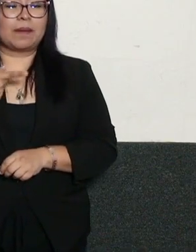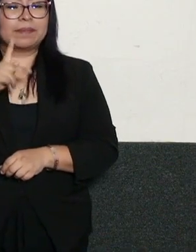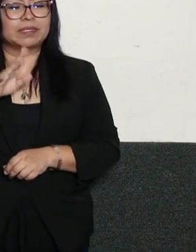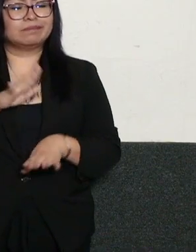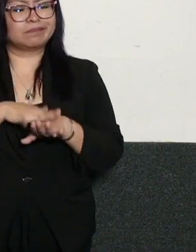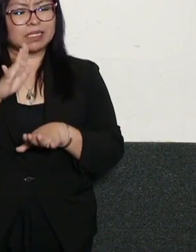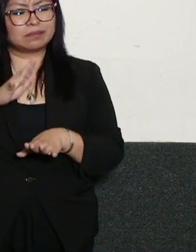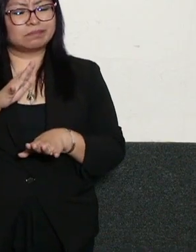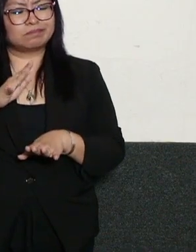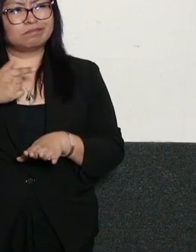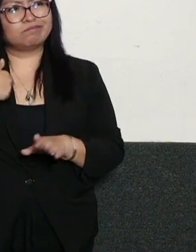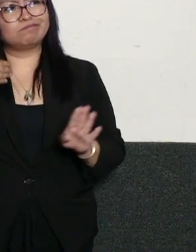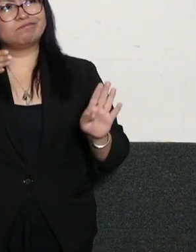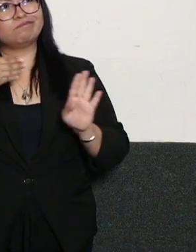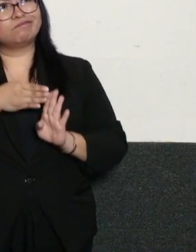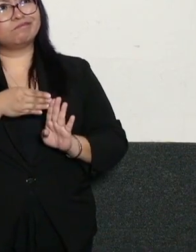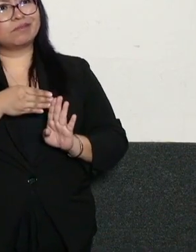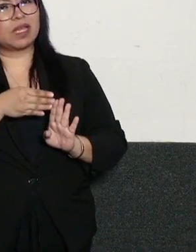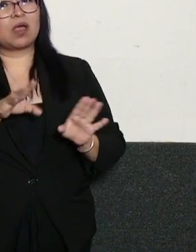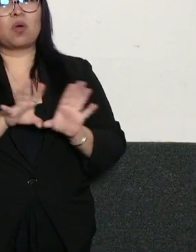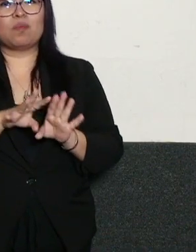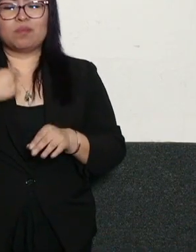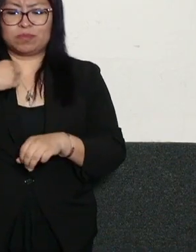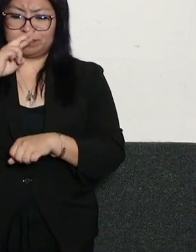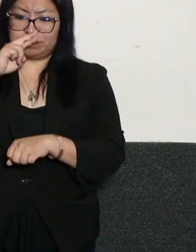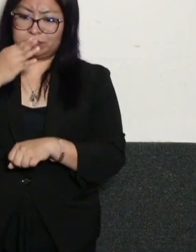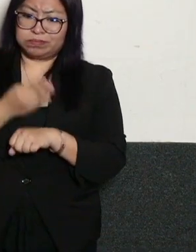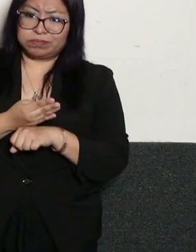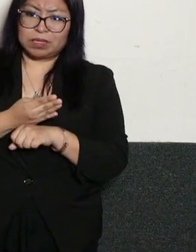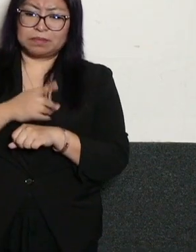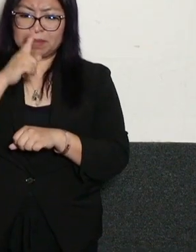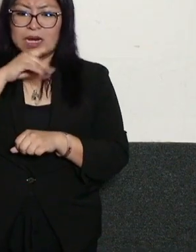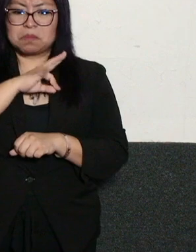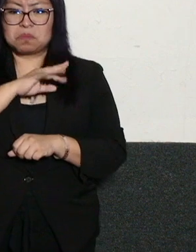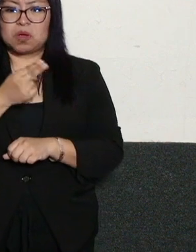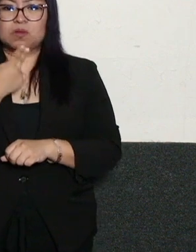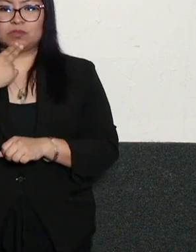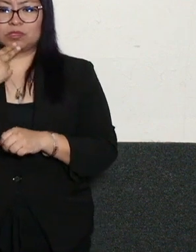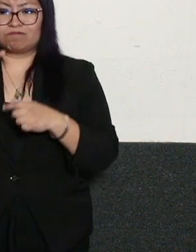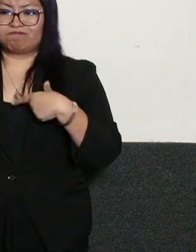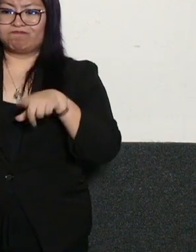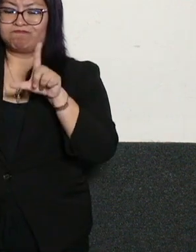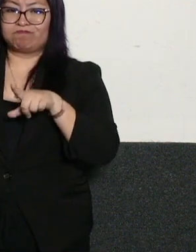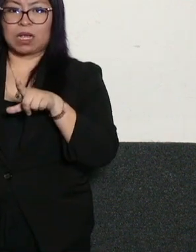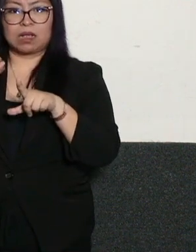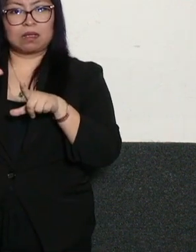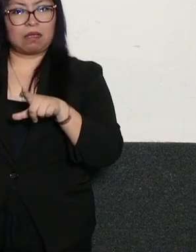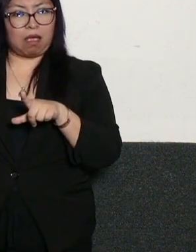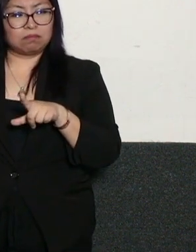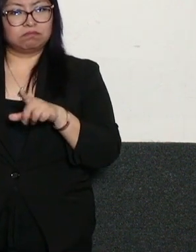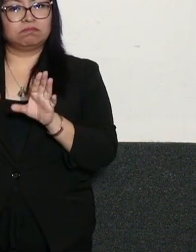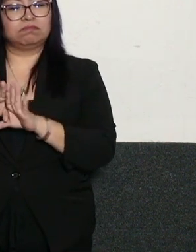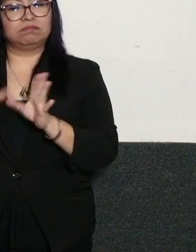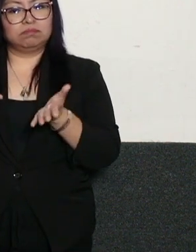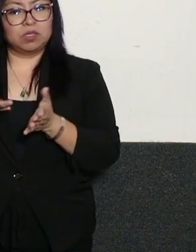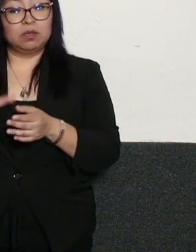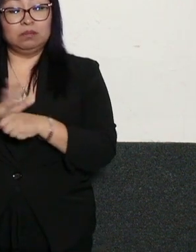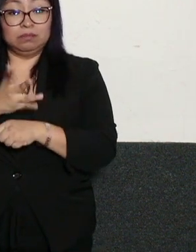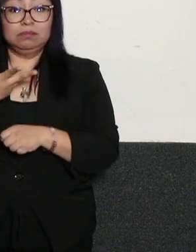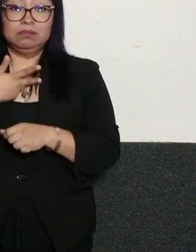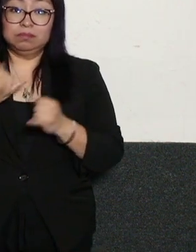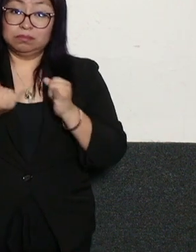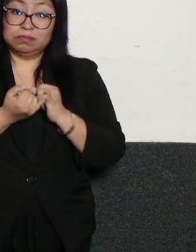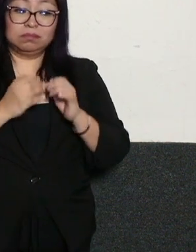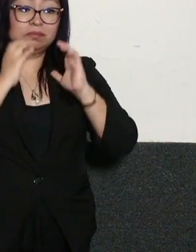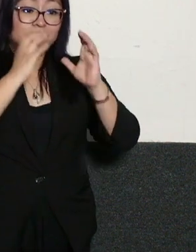promovemos un uso ético y responsable de estas herramientas, tomando en cuenta también sus posibles impactos